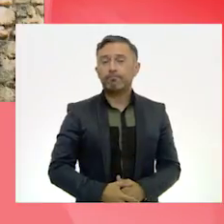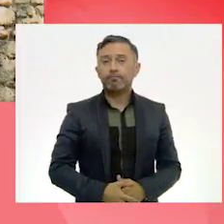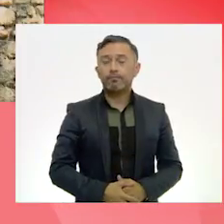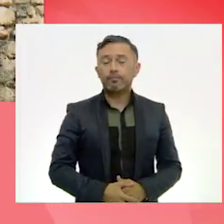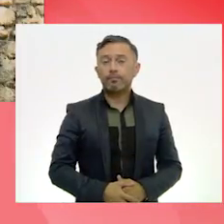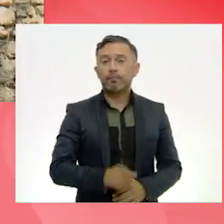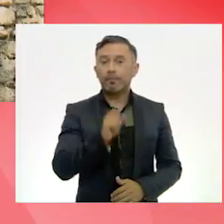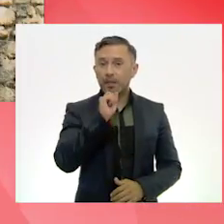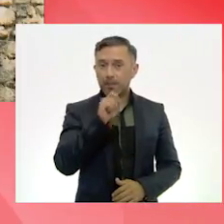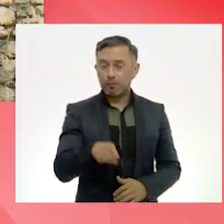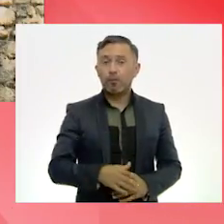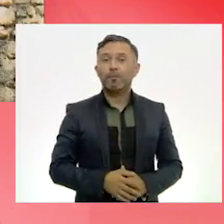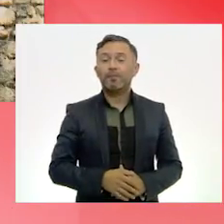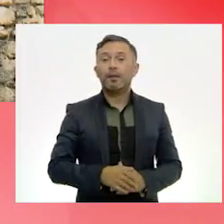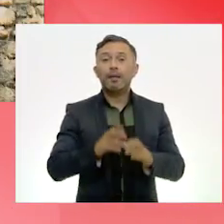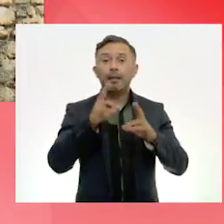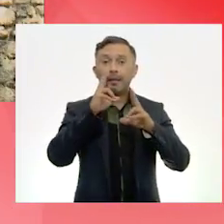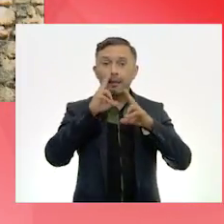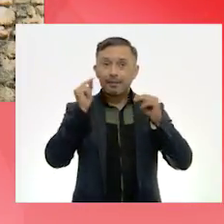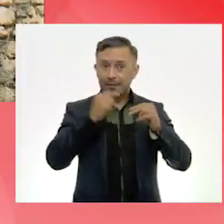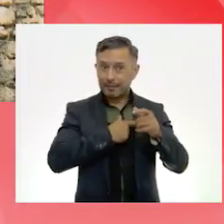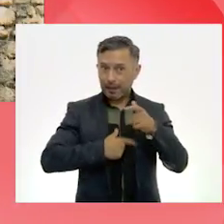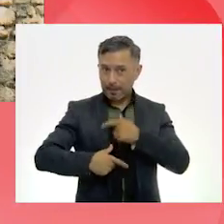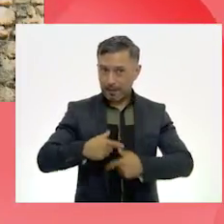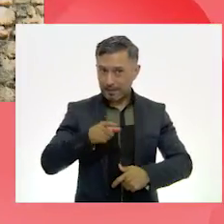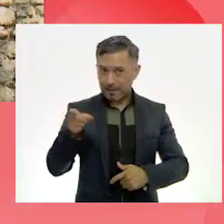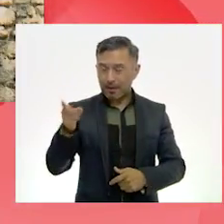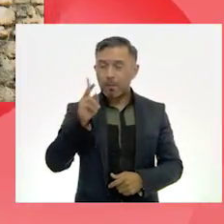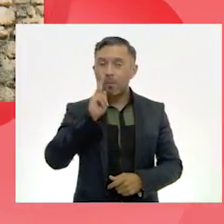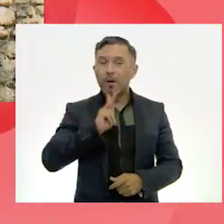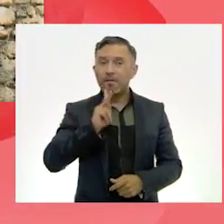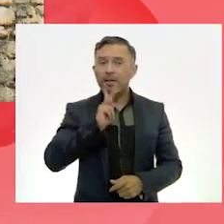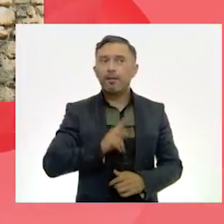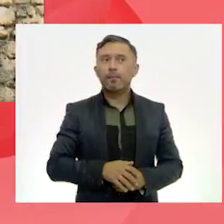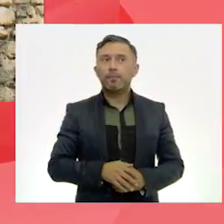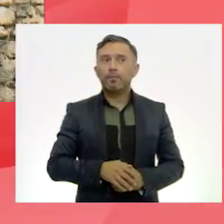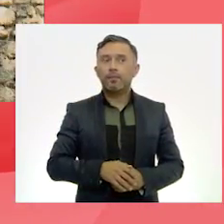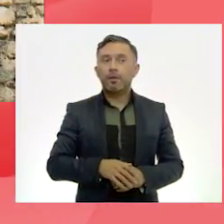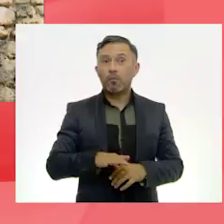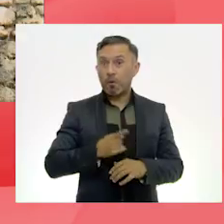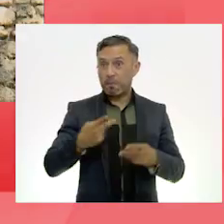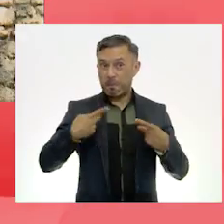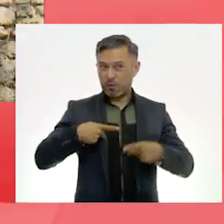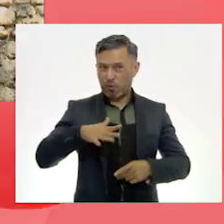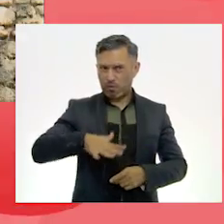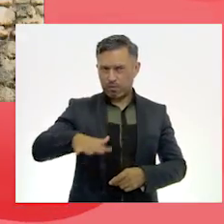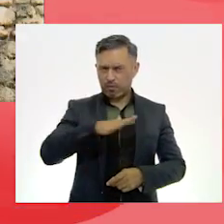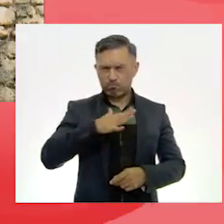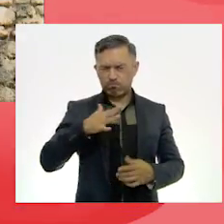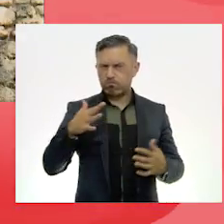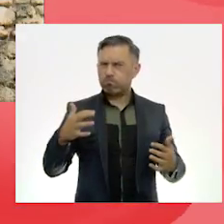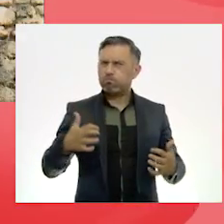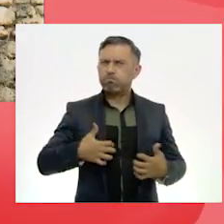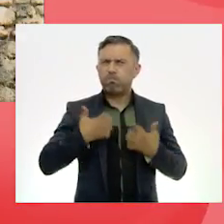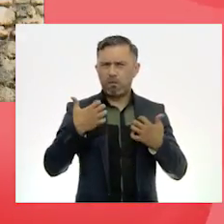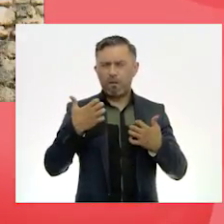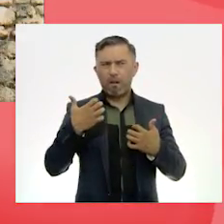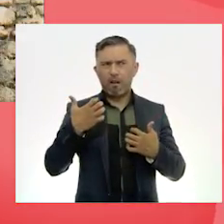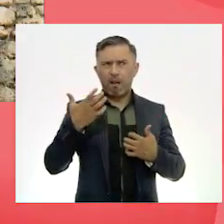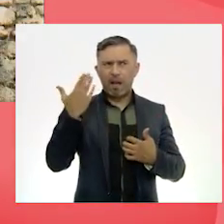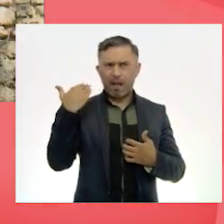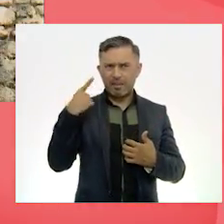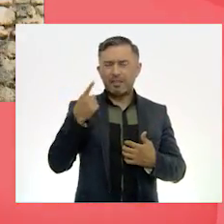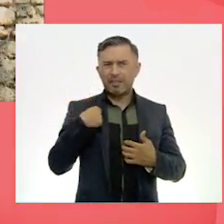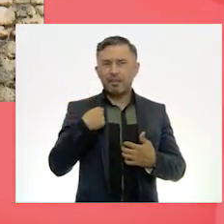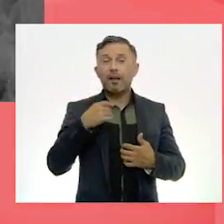Incluso Zapata puso una prueba, porque la gente estaba muy molesta con las masacres que habían cometido las